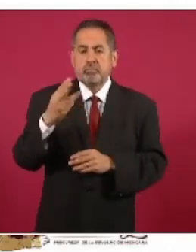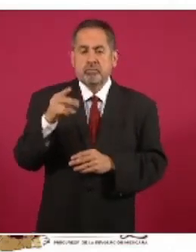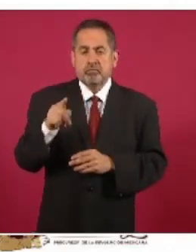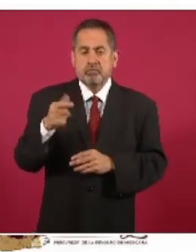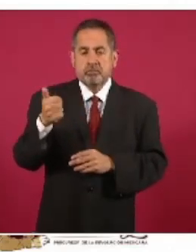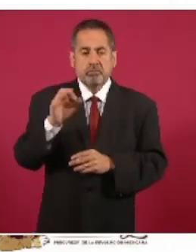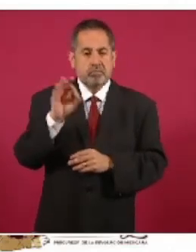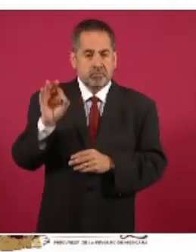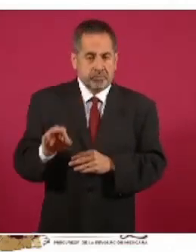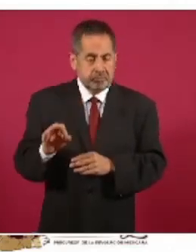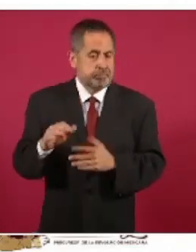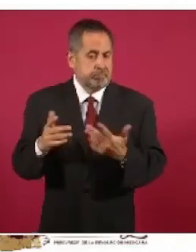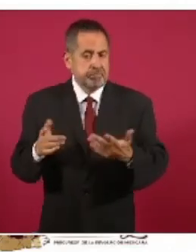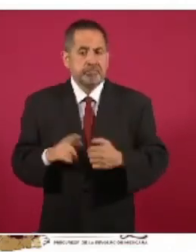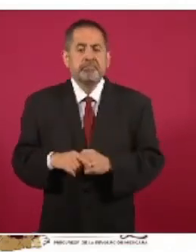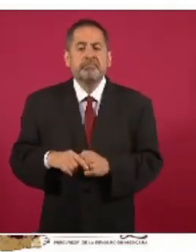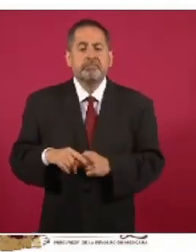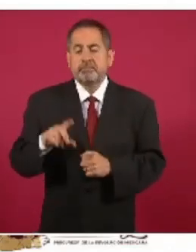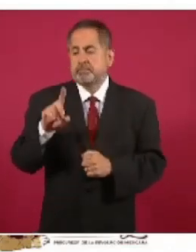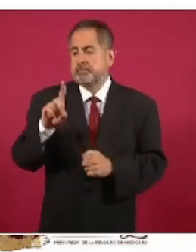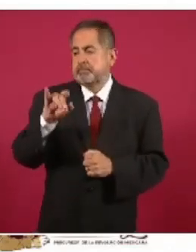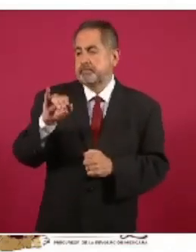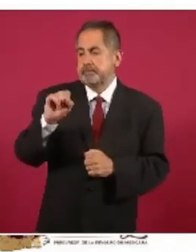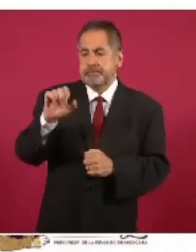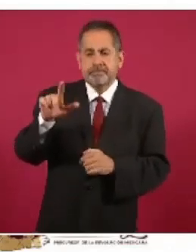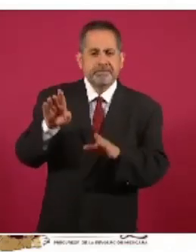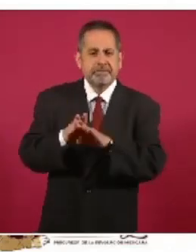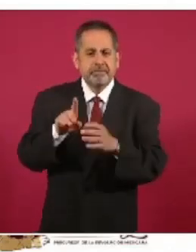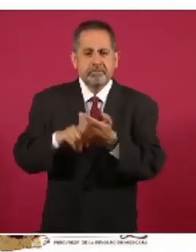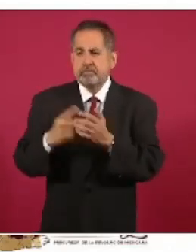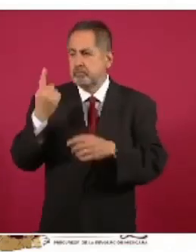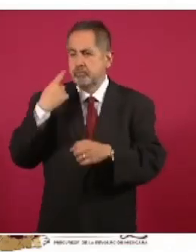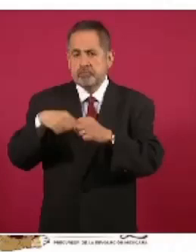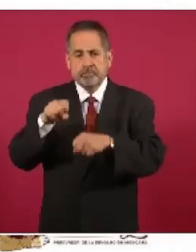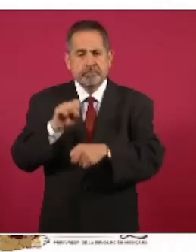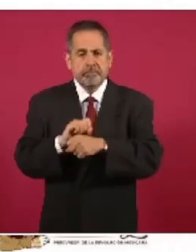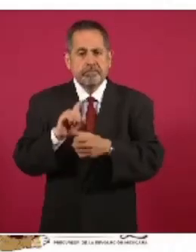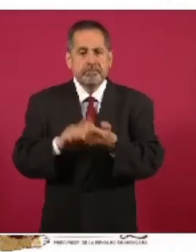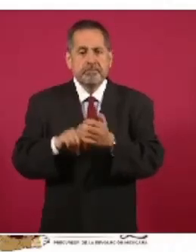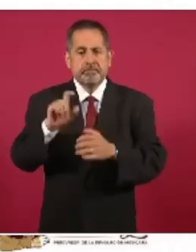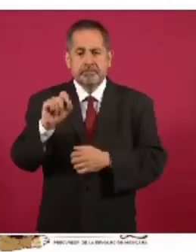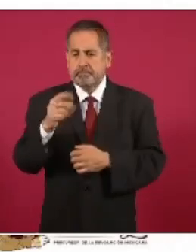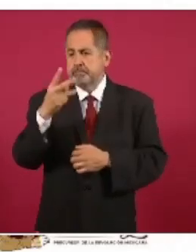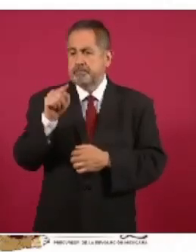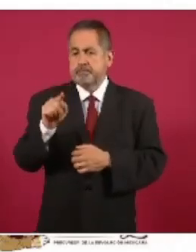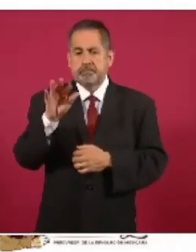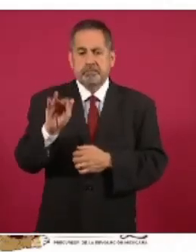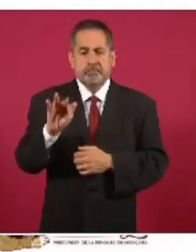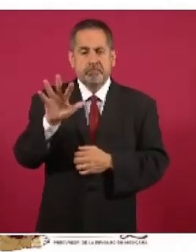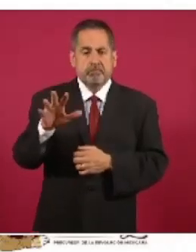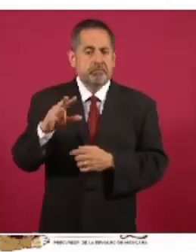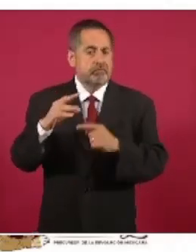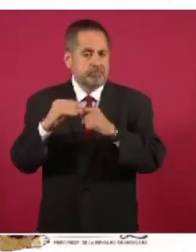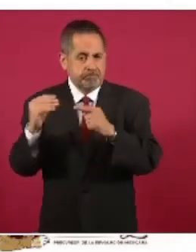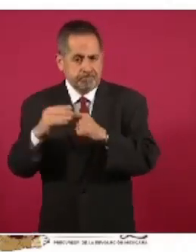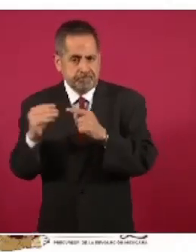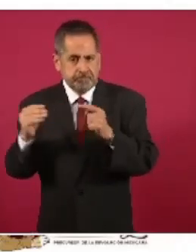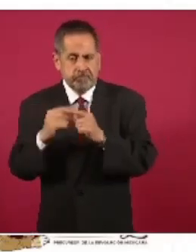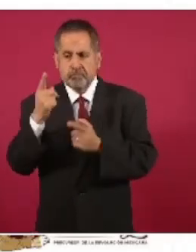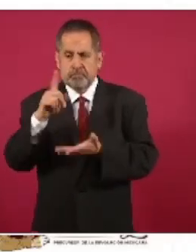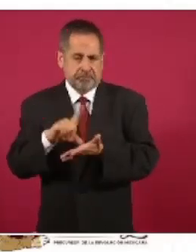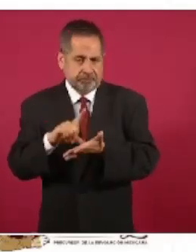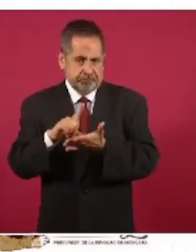53.6% y el diésel, el promedio la semana pasada, 23 pesos con 48 centavos por